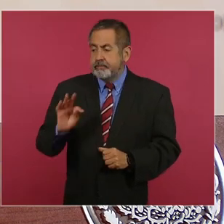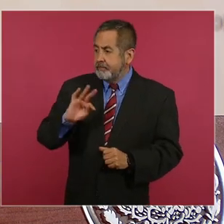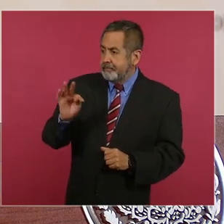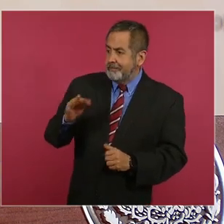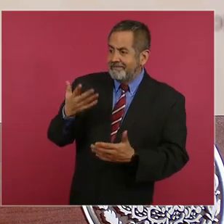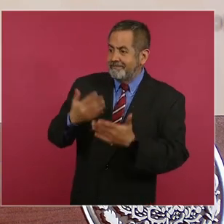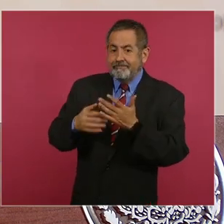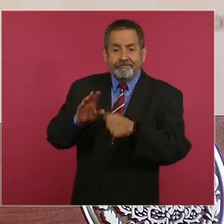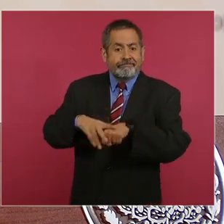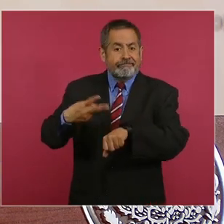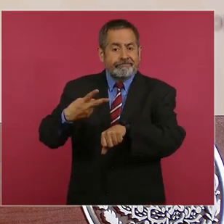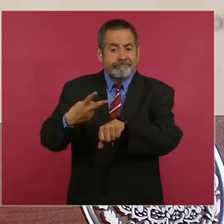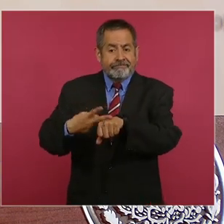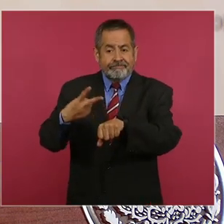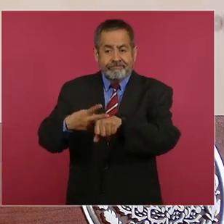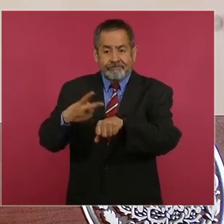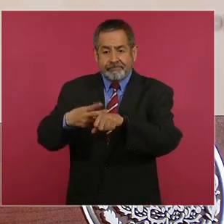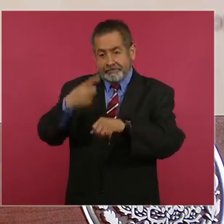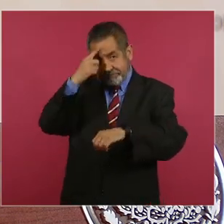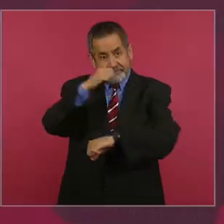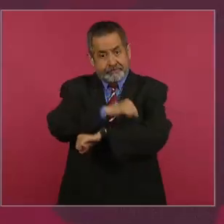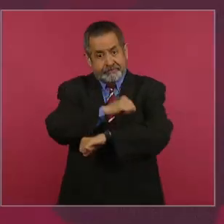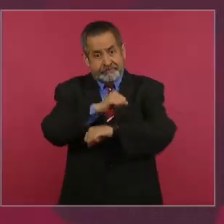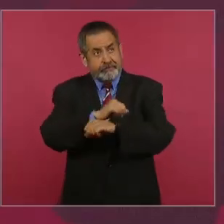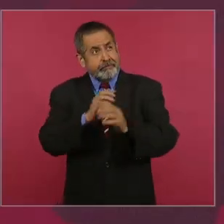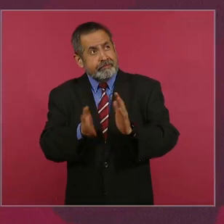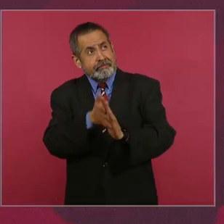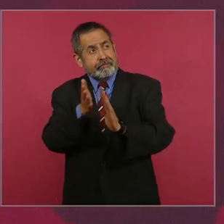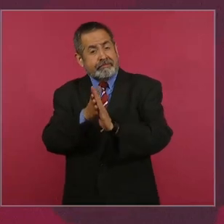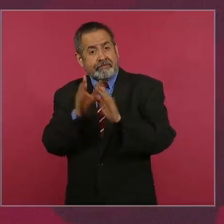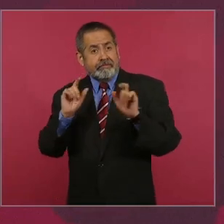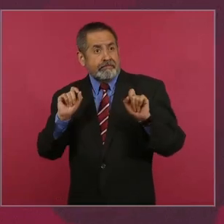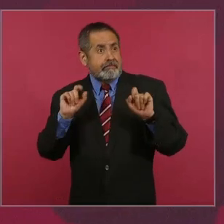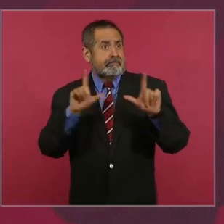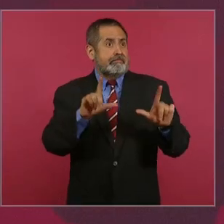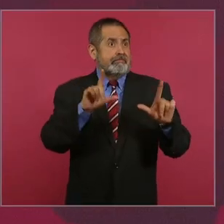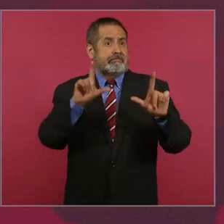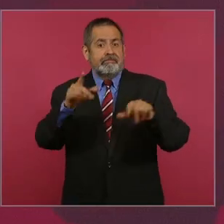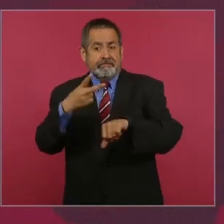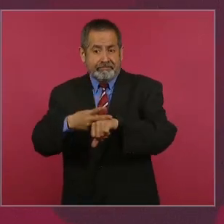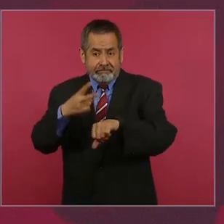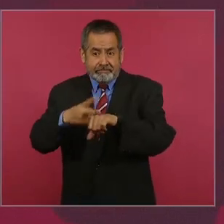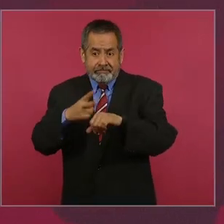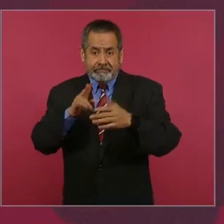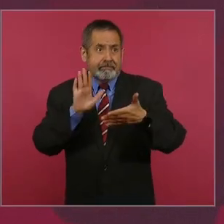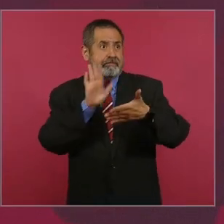para la cantidad de